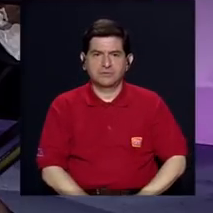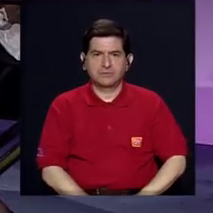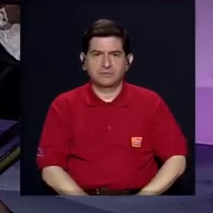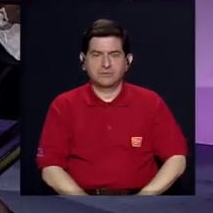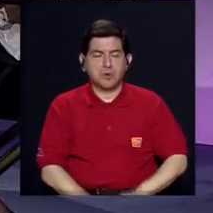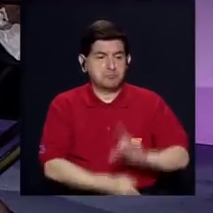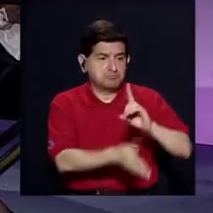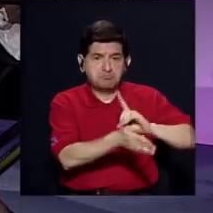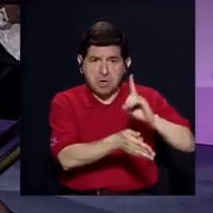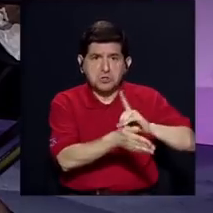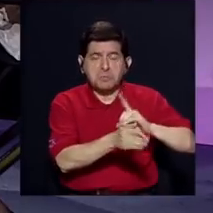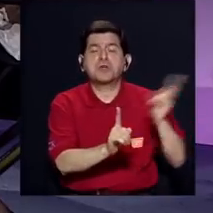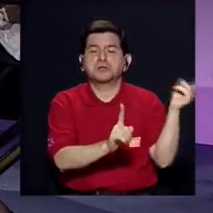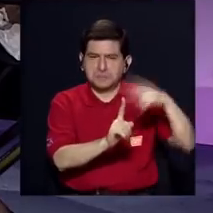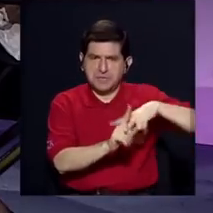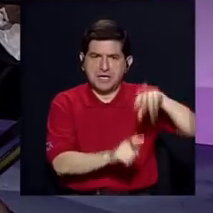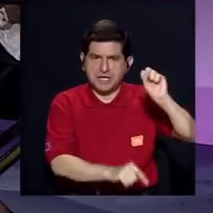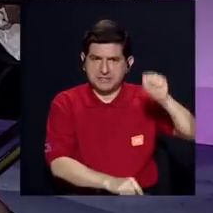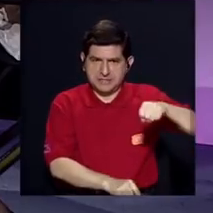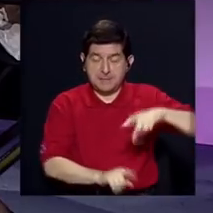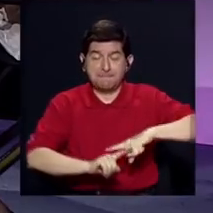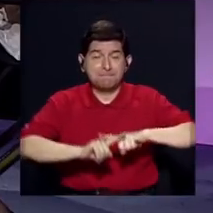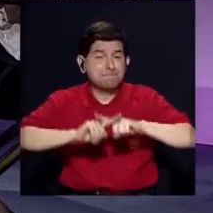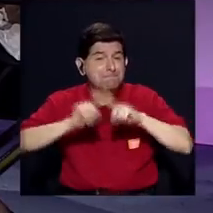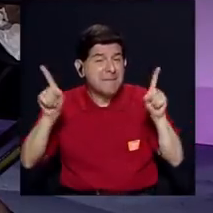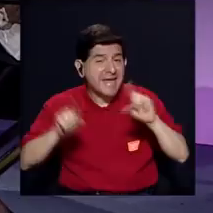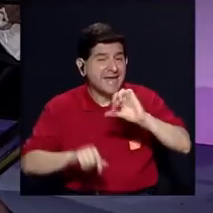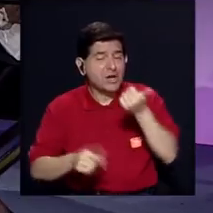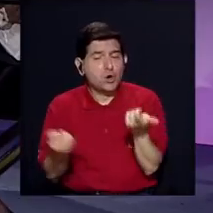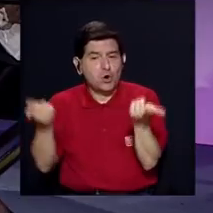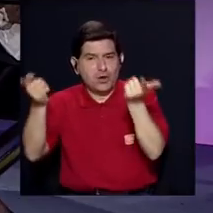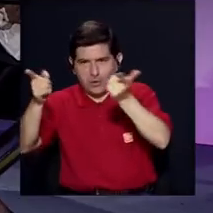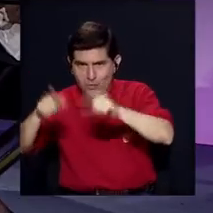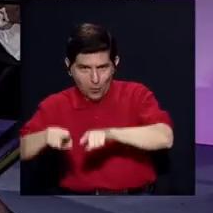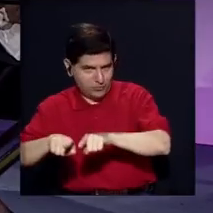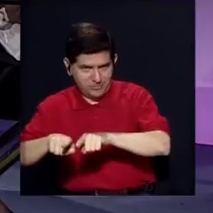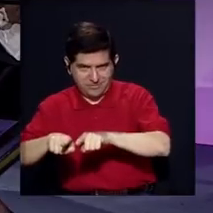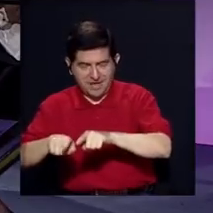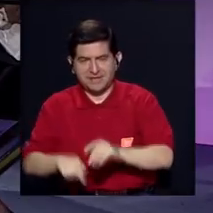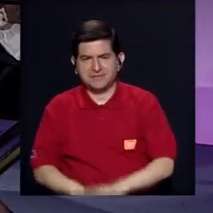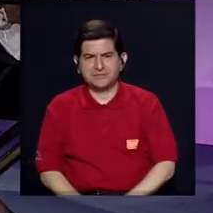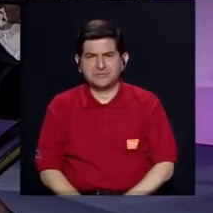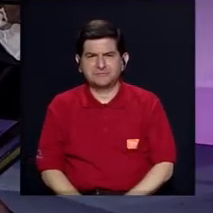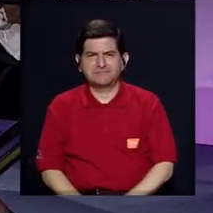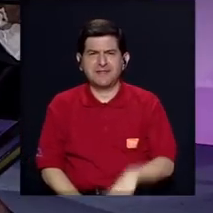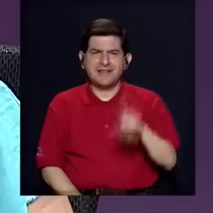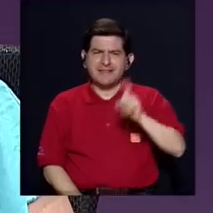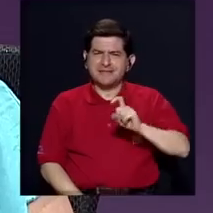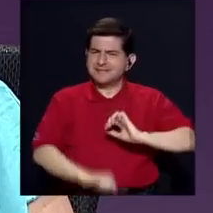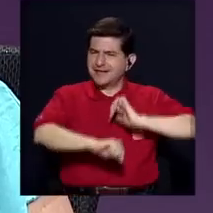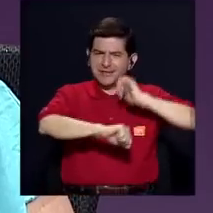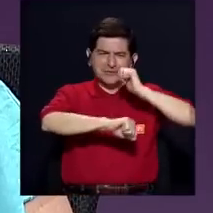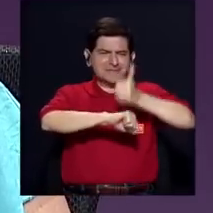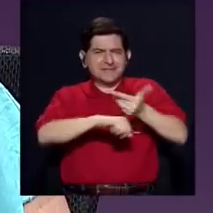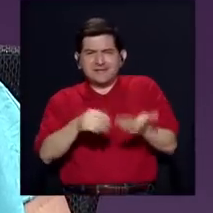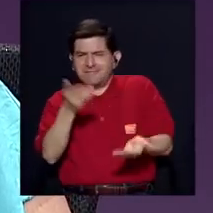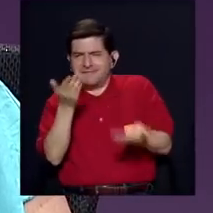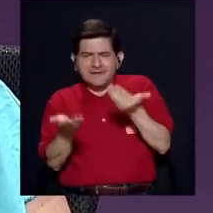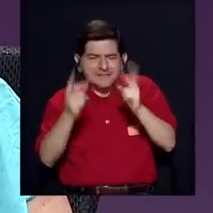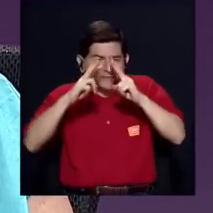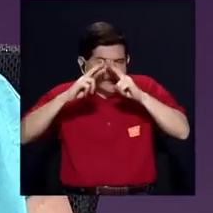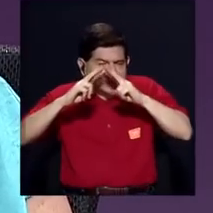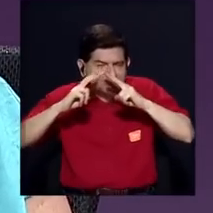católica se se está aplicando pero en otros casos en los que habría que determinar un poco más y